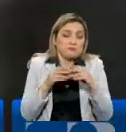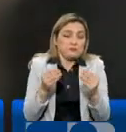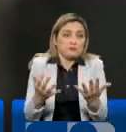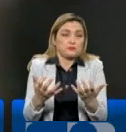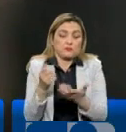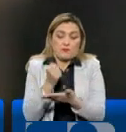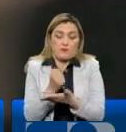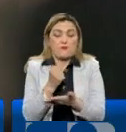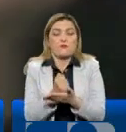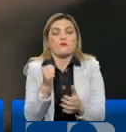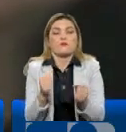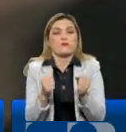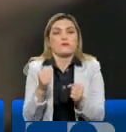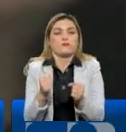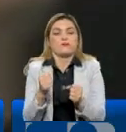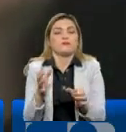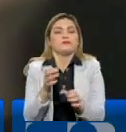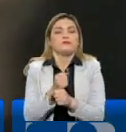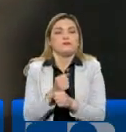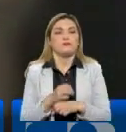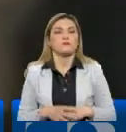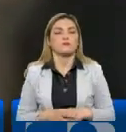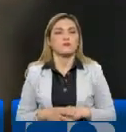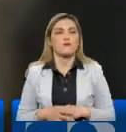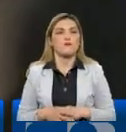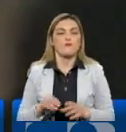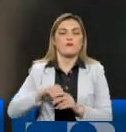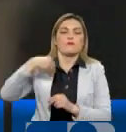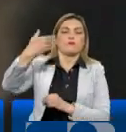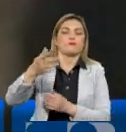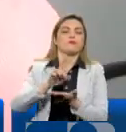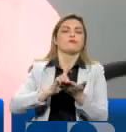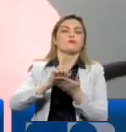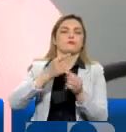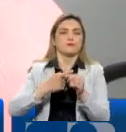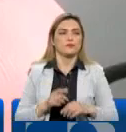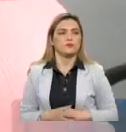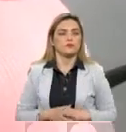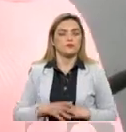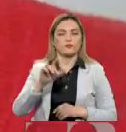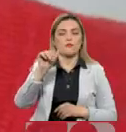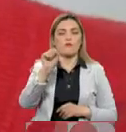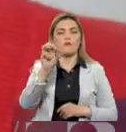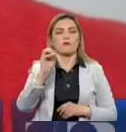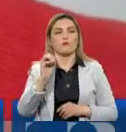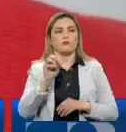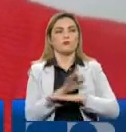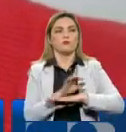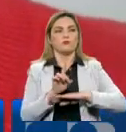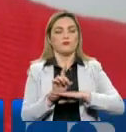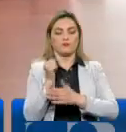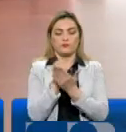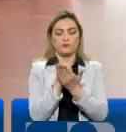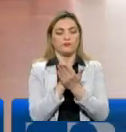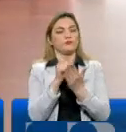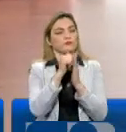quería matricular el vehículo tenía que hacerlo fuera del Distrito Metropolitano. Sebastián Lazo, director de matriculación de la Agencia